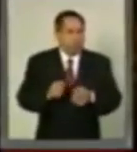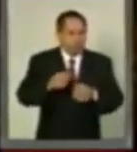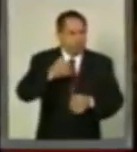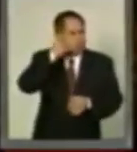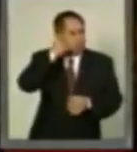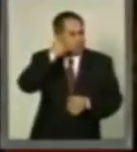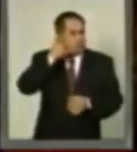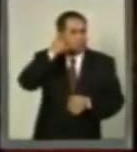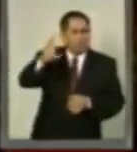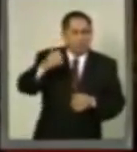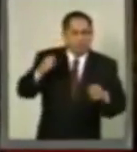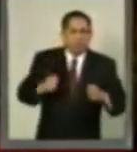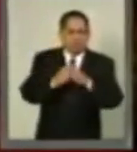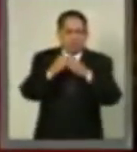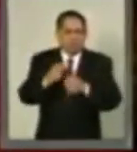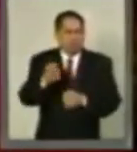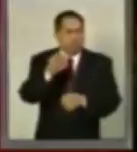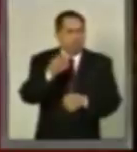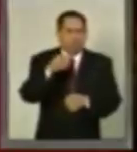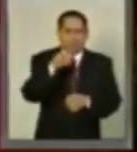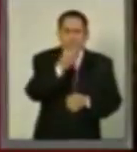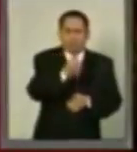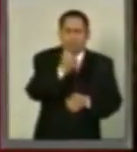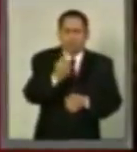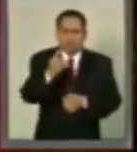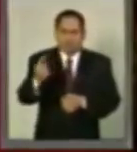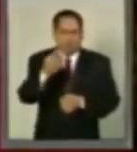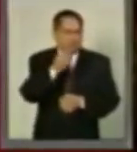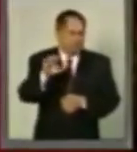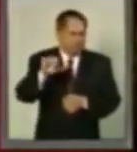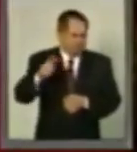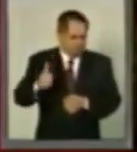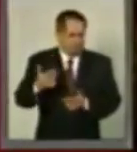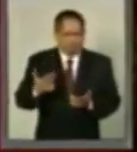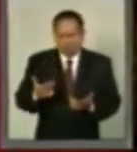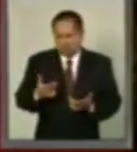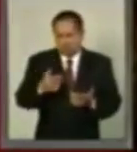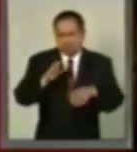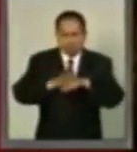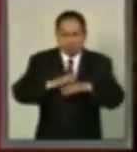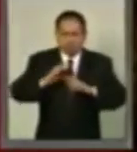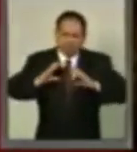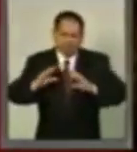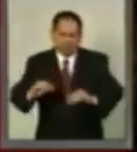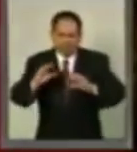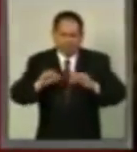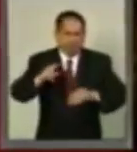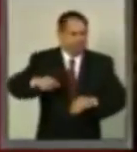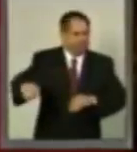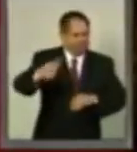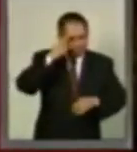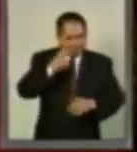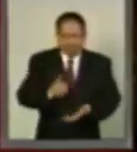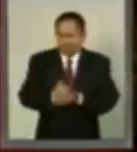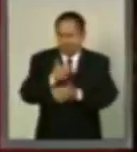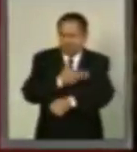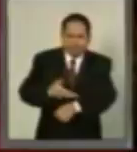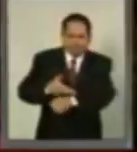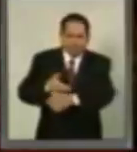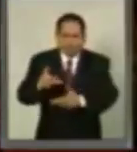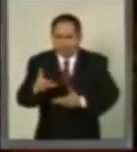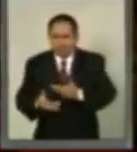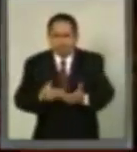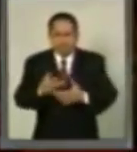de Emergencias 911, la creación de capacidades humanas y operativas y logísticas para el